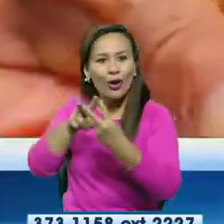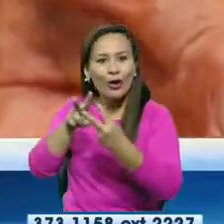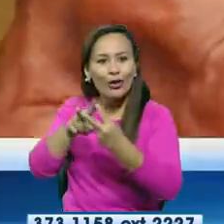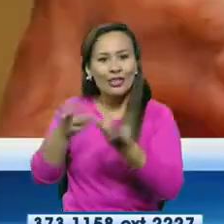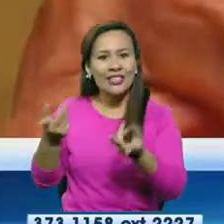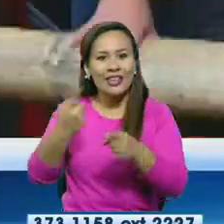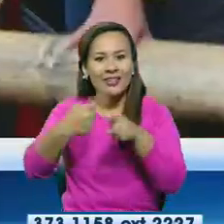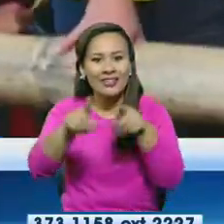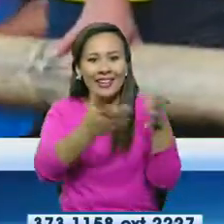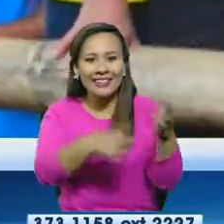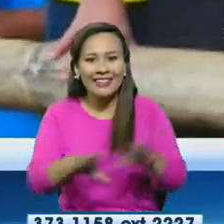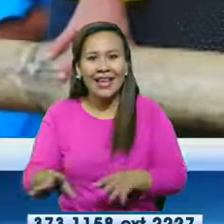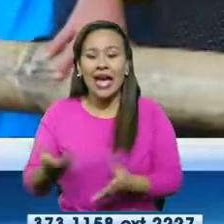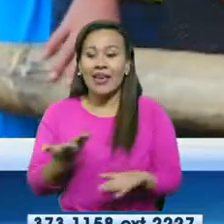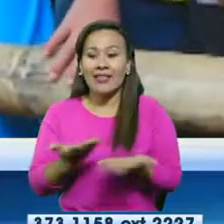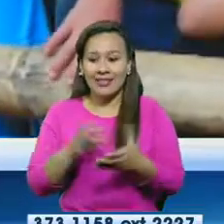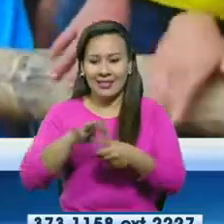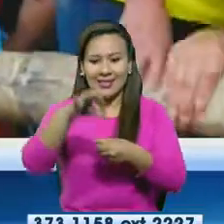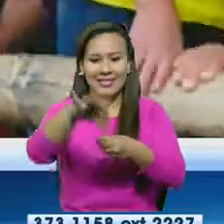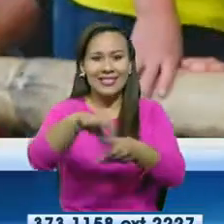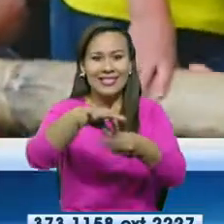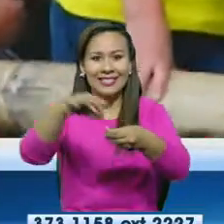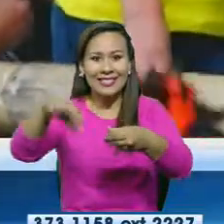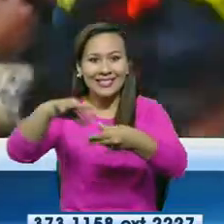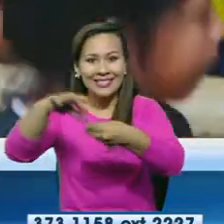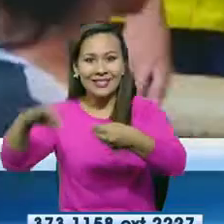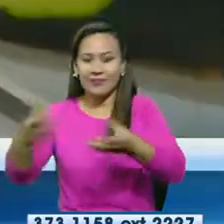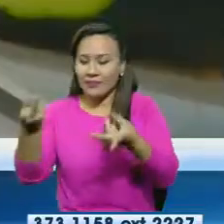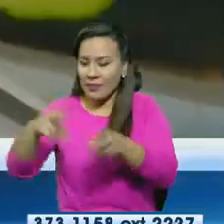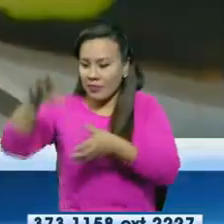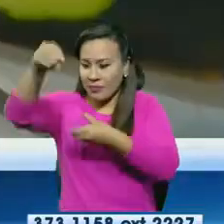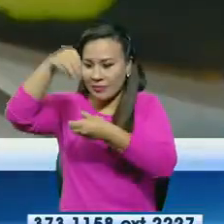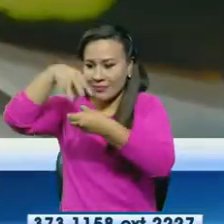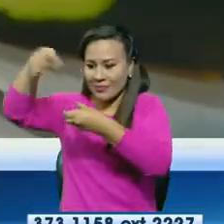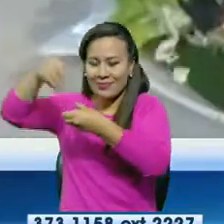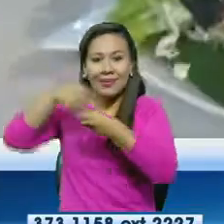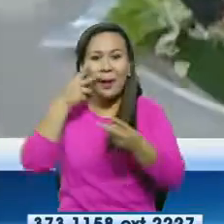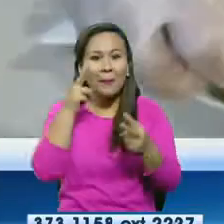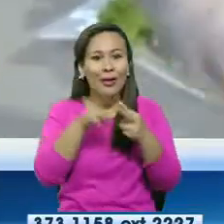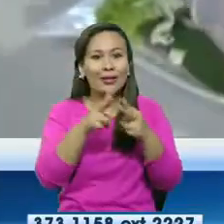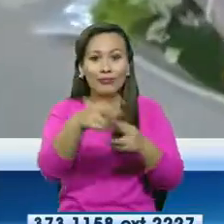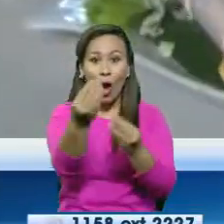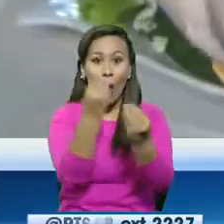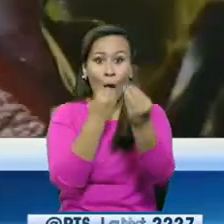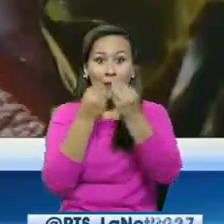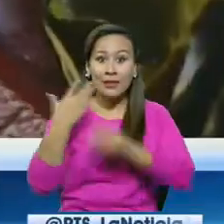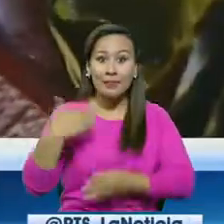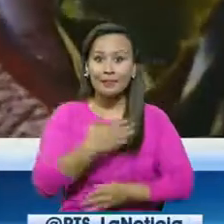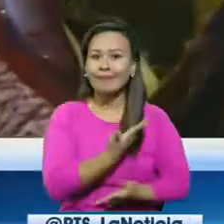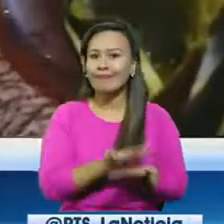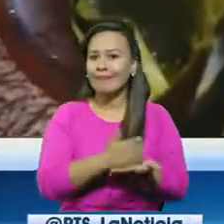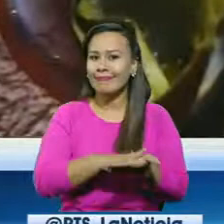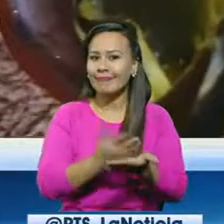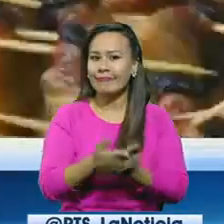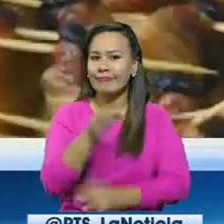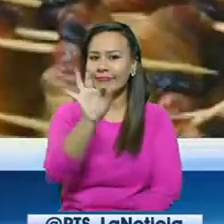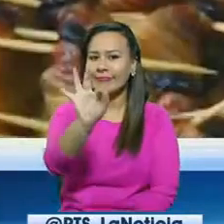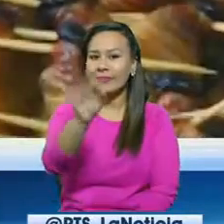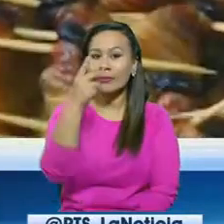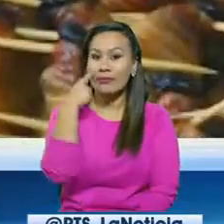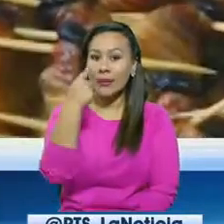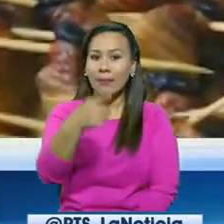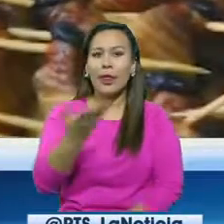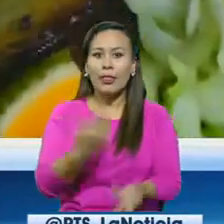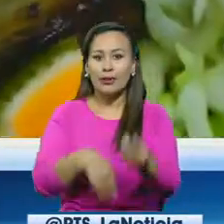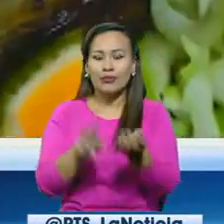artesanías, salir a la chacra, sembrar con ellos, cosechar con ellos. La gastronomía es otro atractivo turístico de esta provincia, en la que se